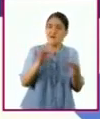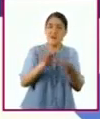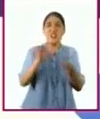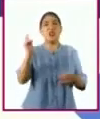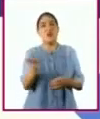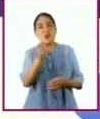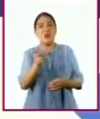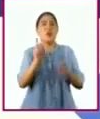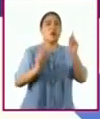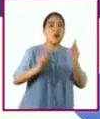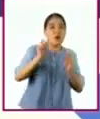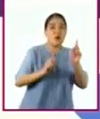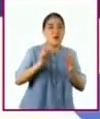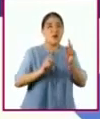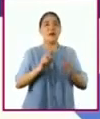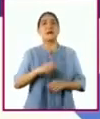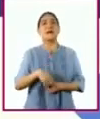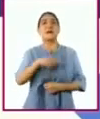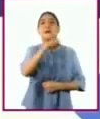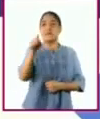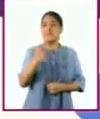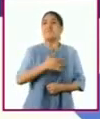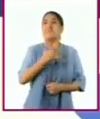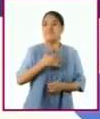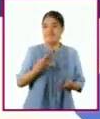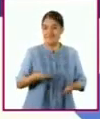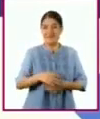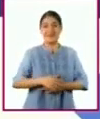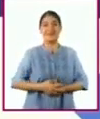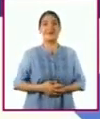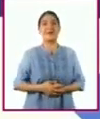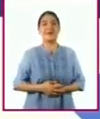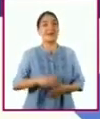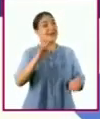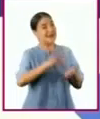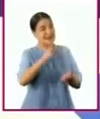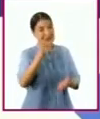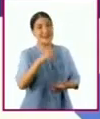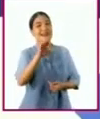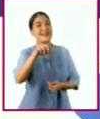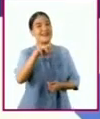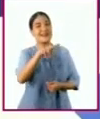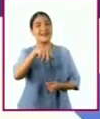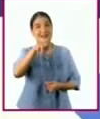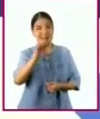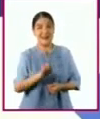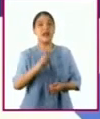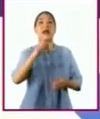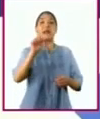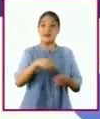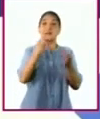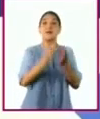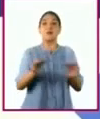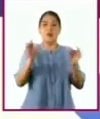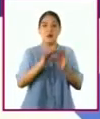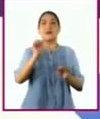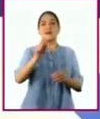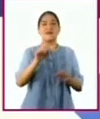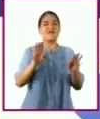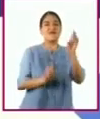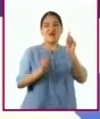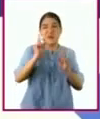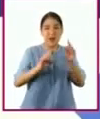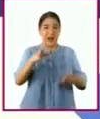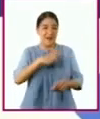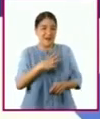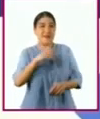vayan surgiendo. ¿Qué les parece? Gracias, Enrique. Es muy importante aclarar las dudas que podamos